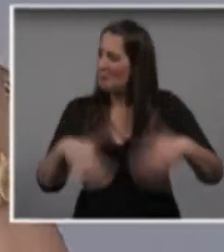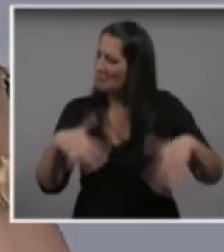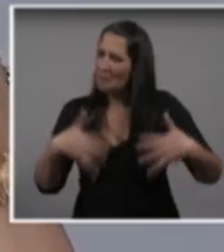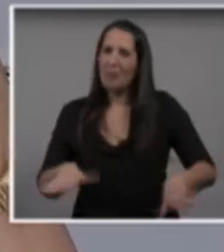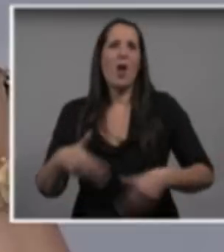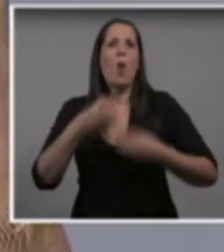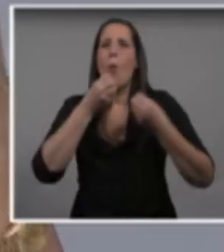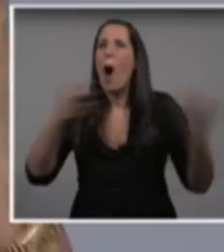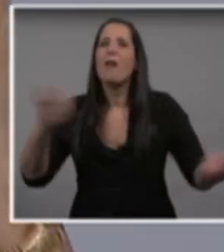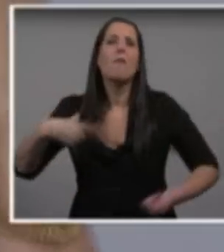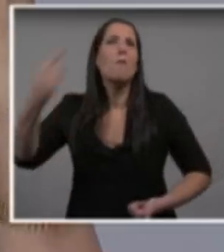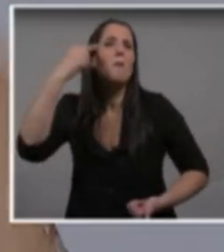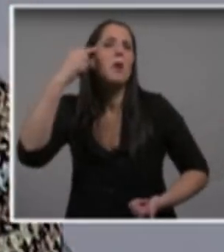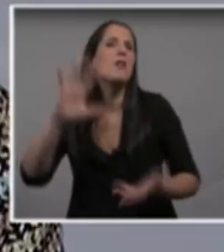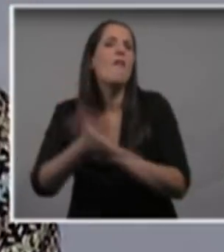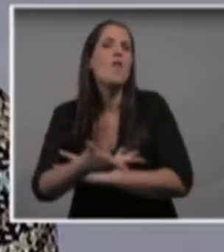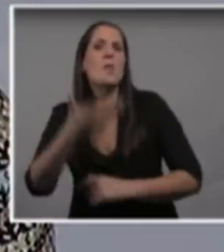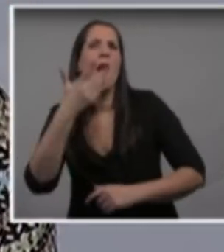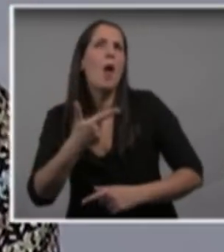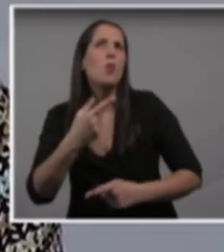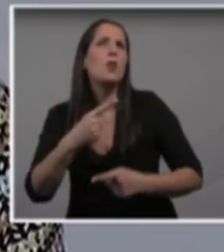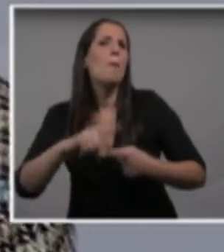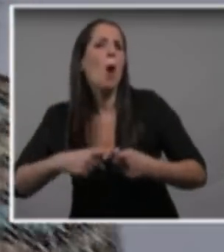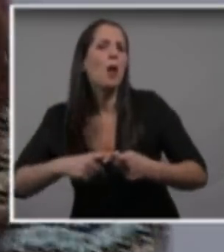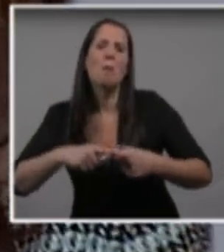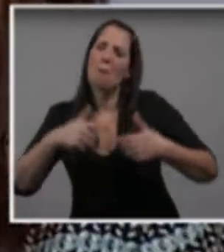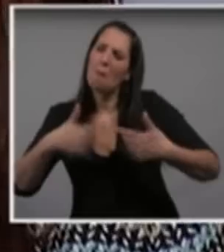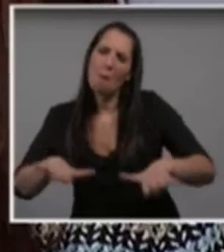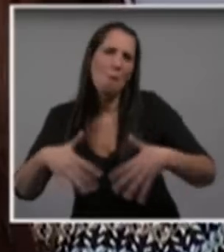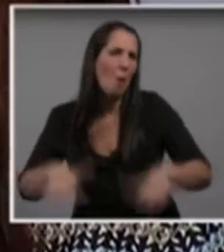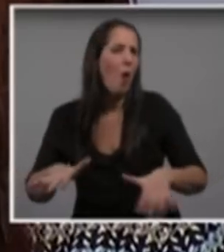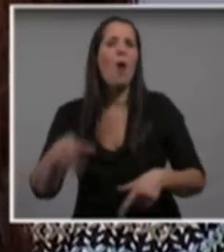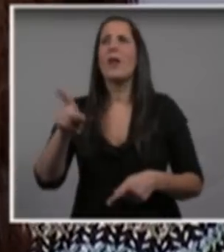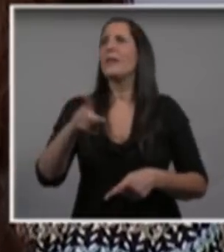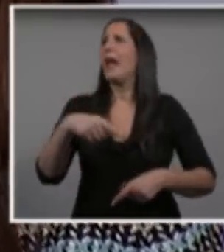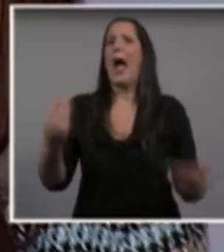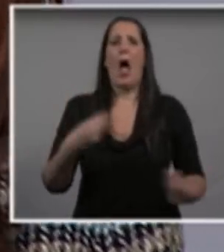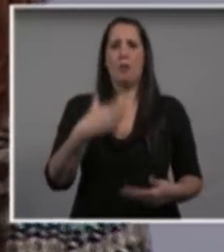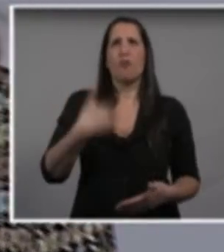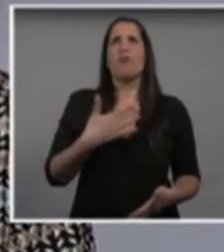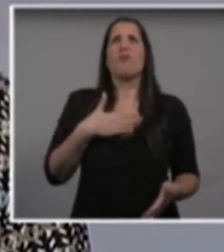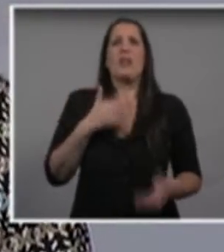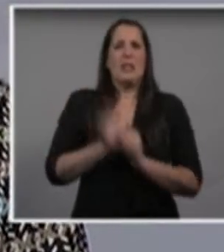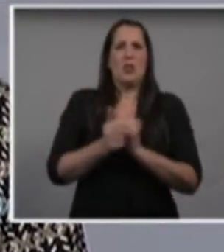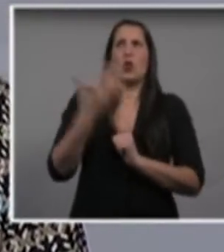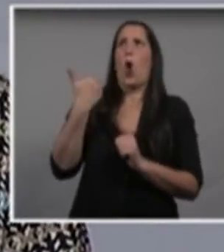cualquiera sea su pensamiento político, cualquiera sea su identidad histórica,